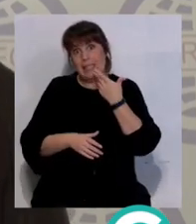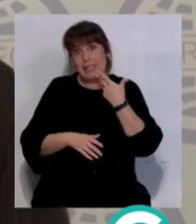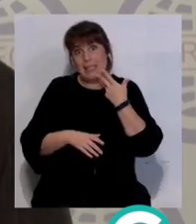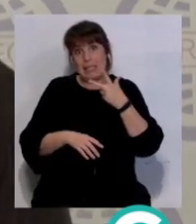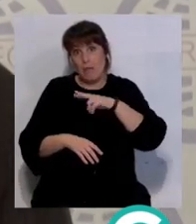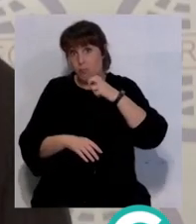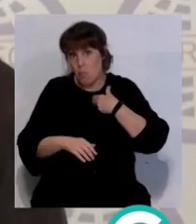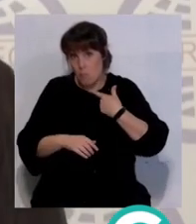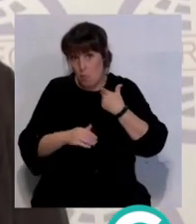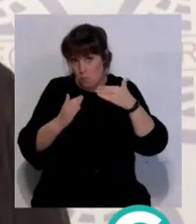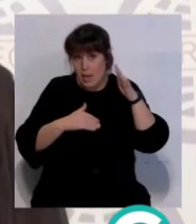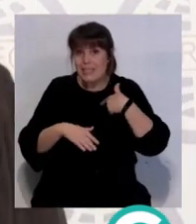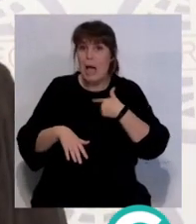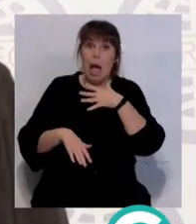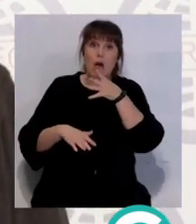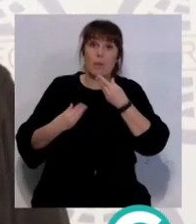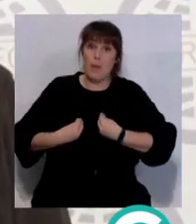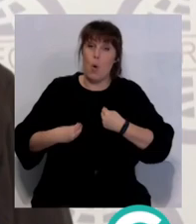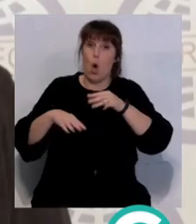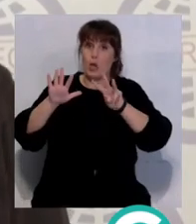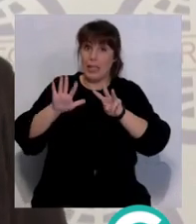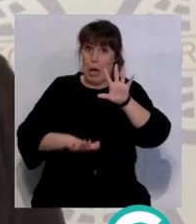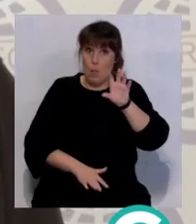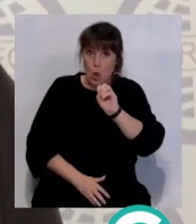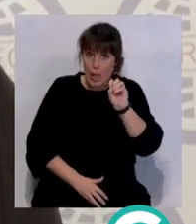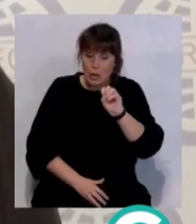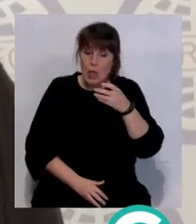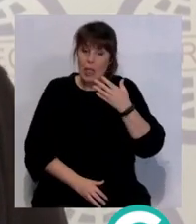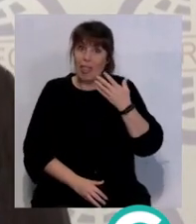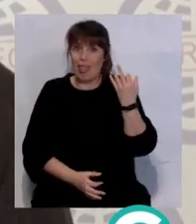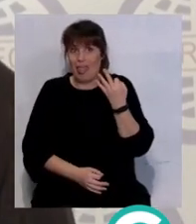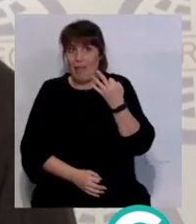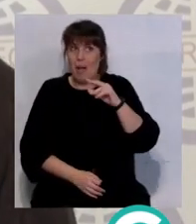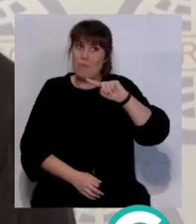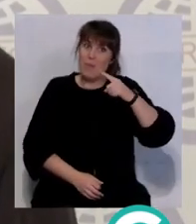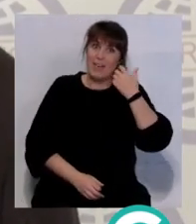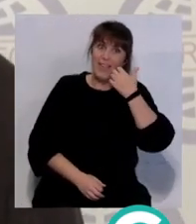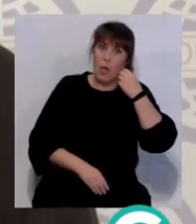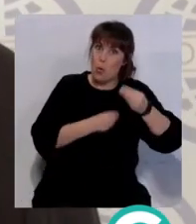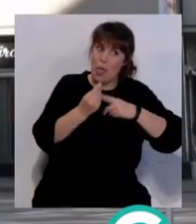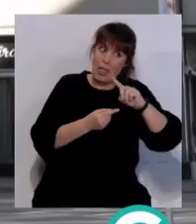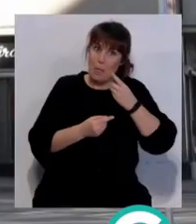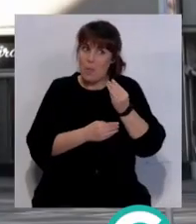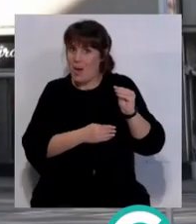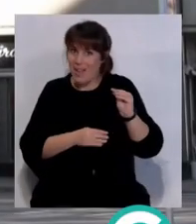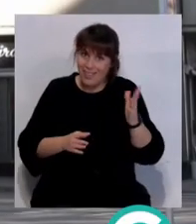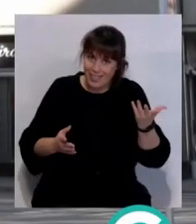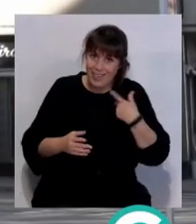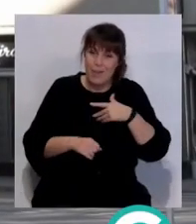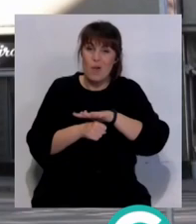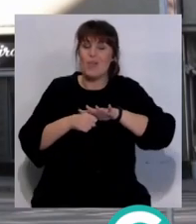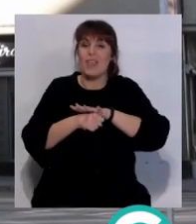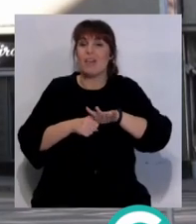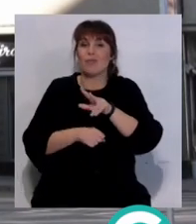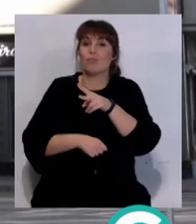está en torno a un 85%, pues habría que sumárselo al primer sábado que no hicimos. A nivel provincial, los resultados